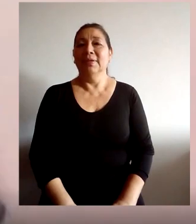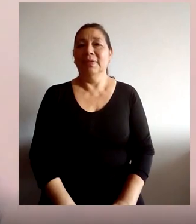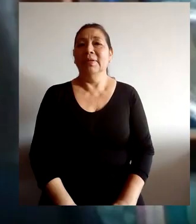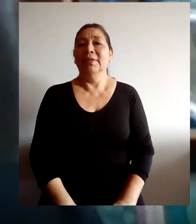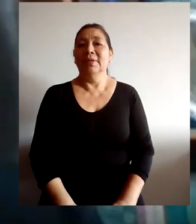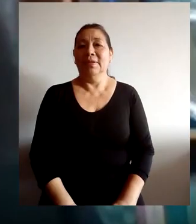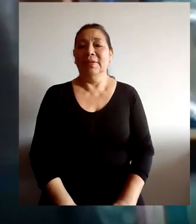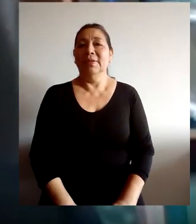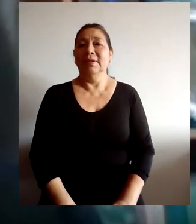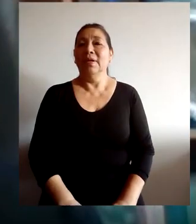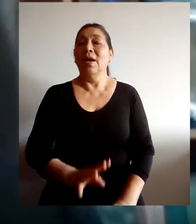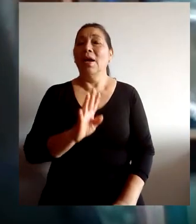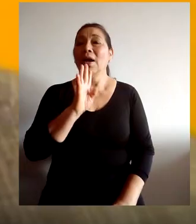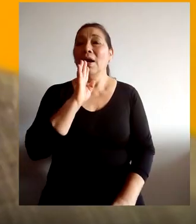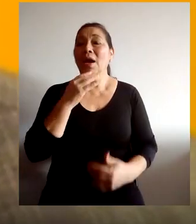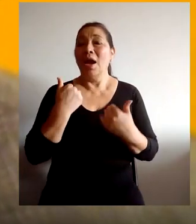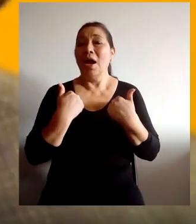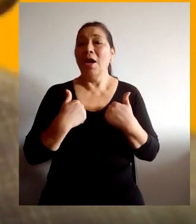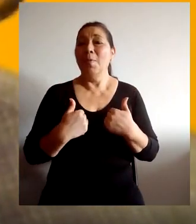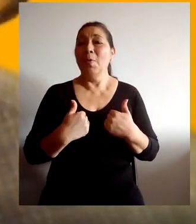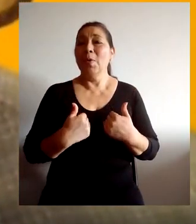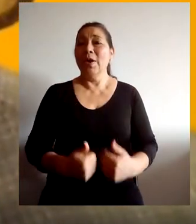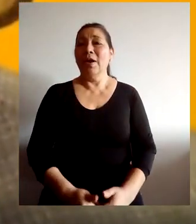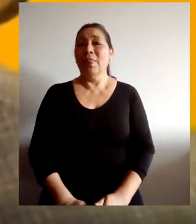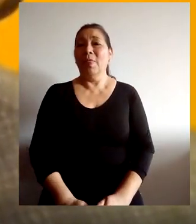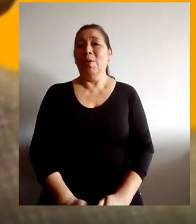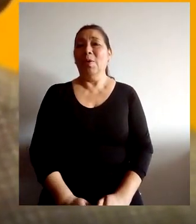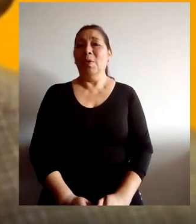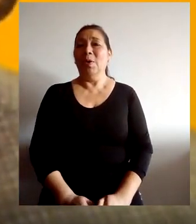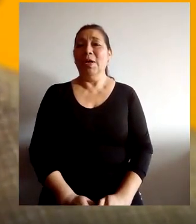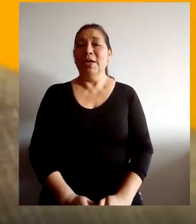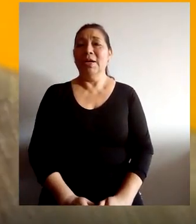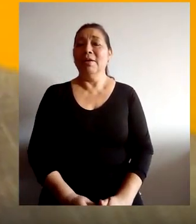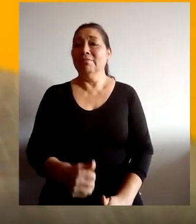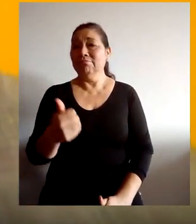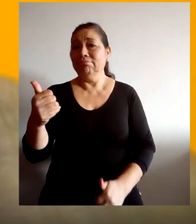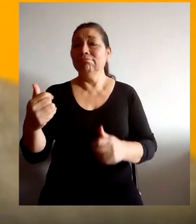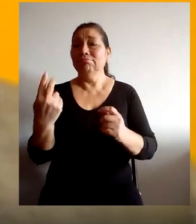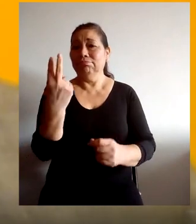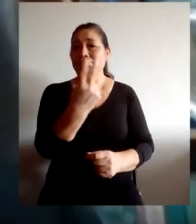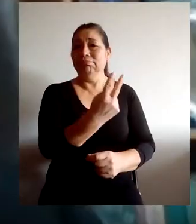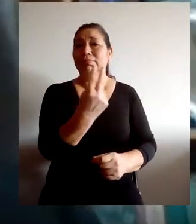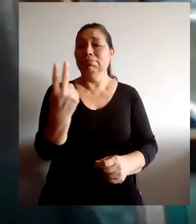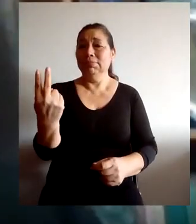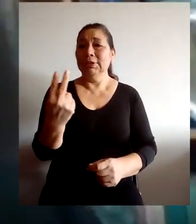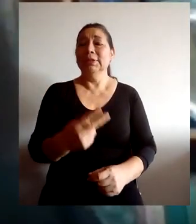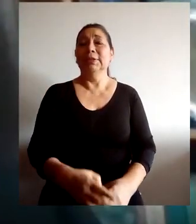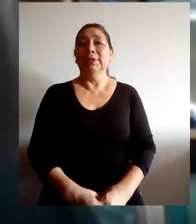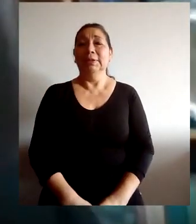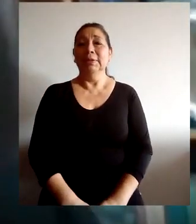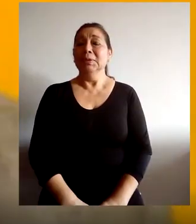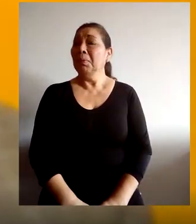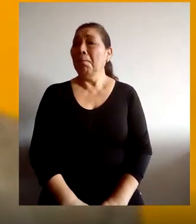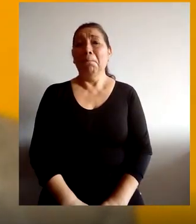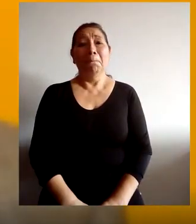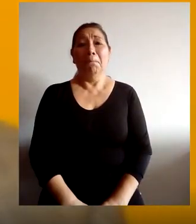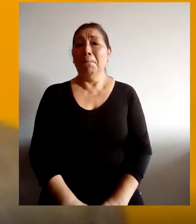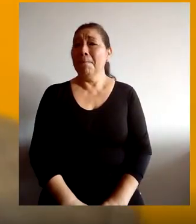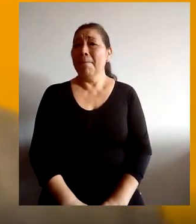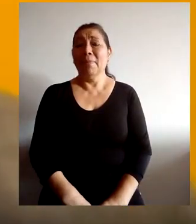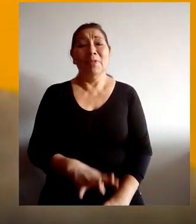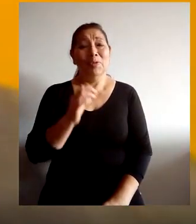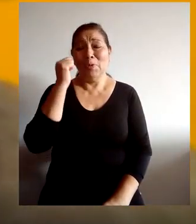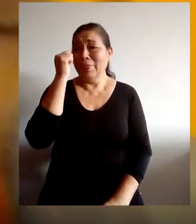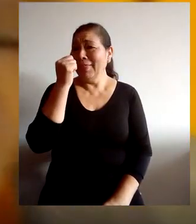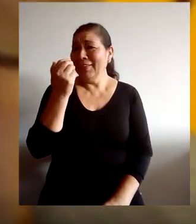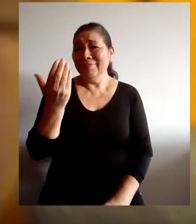parte demandada. Los dos. ¿Pero no va a hacer uso de su derecho de réplica? No ha pedido. No ha pedido. Bueno,